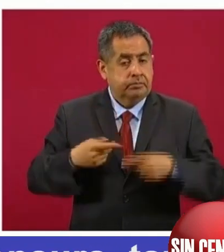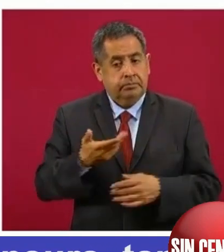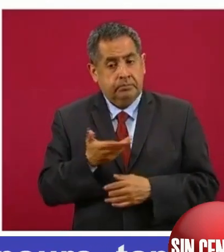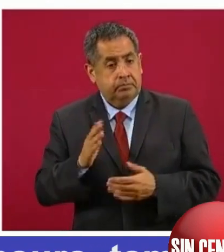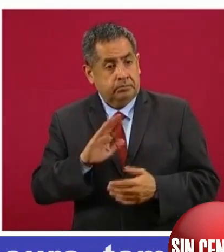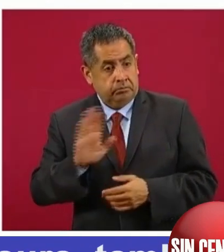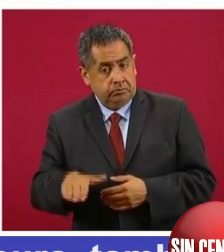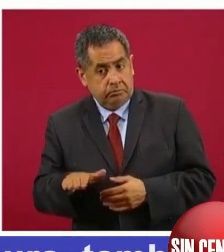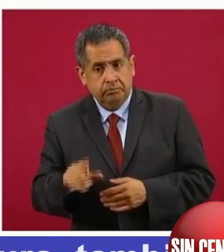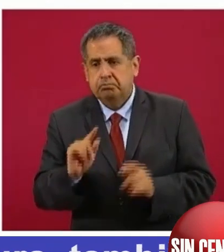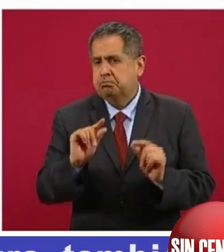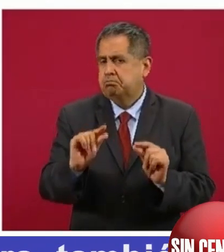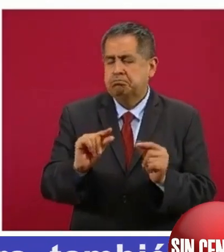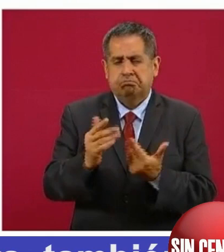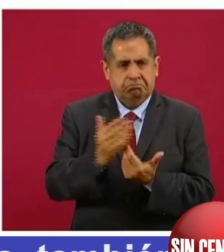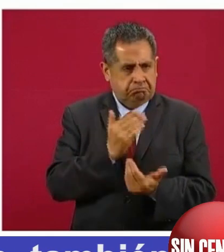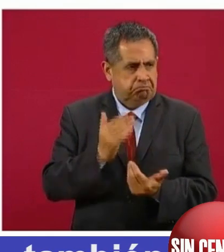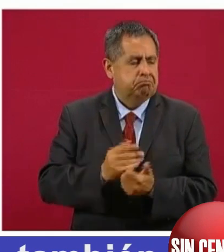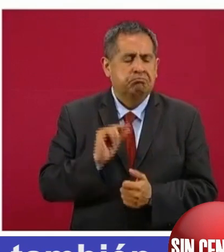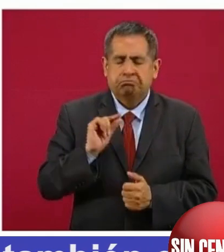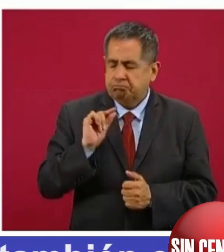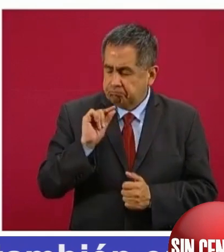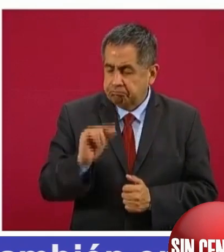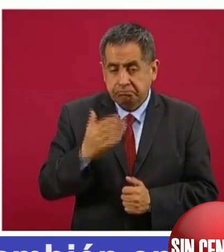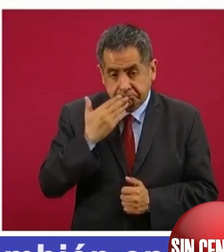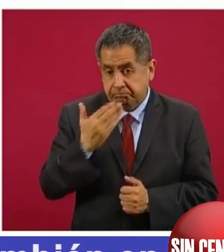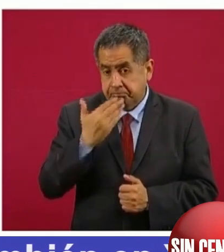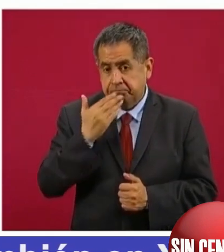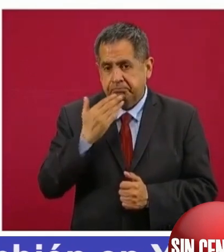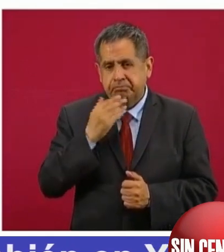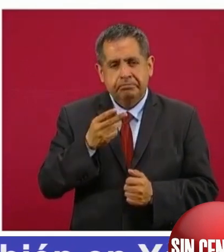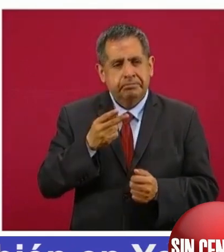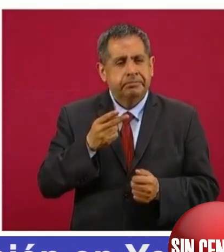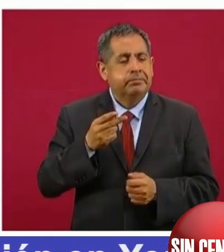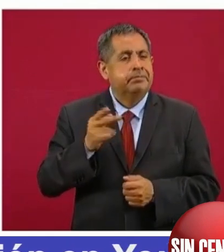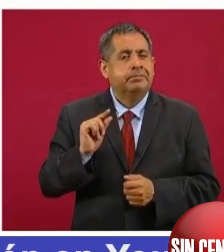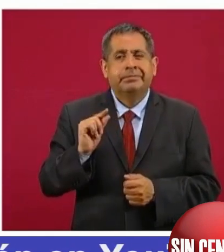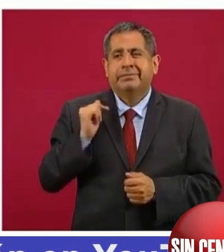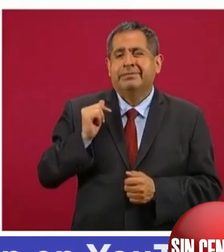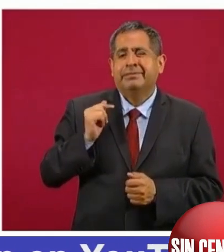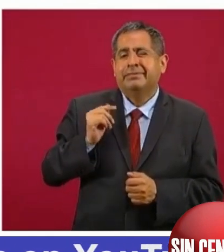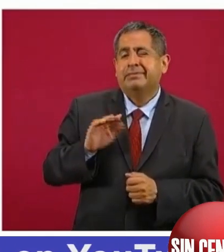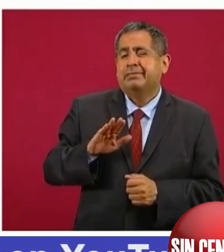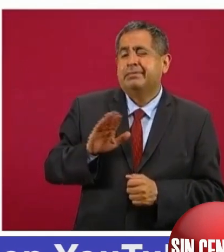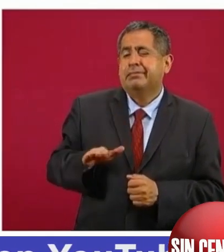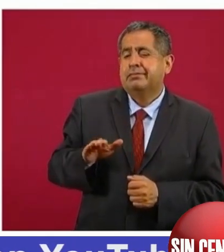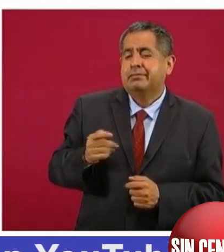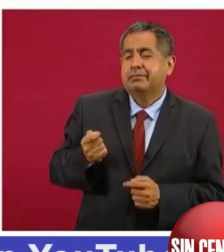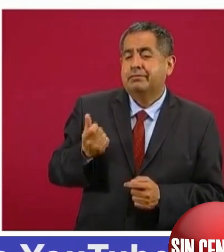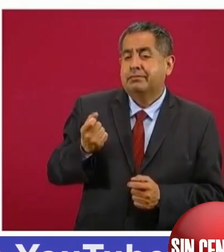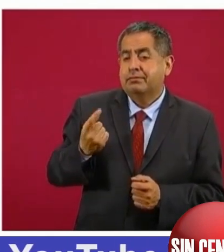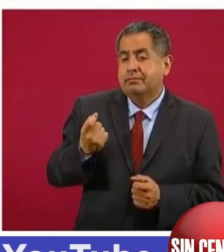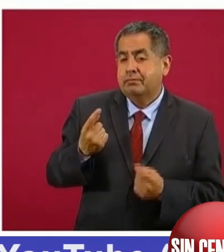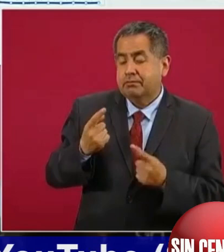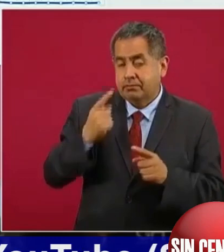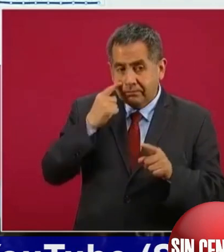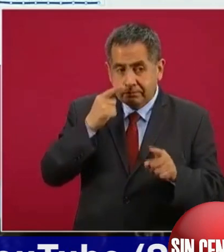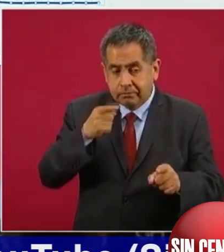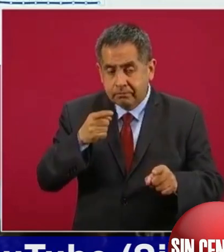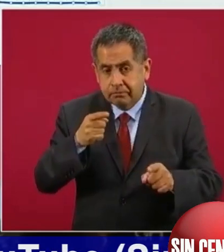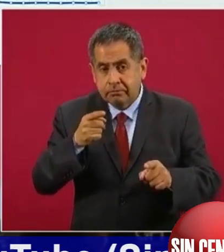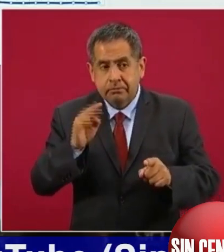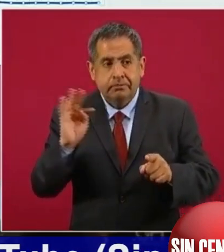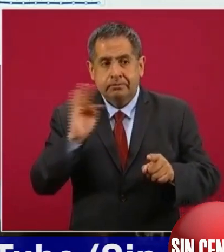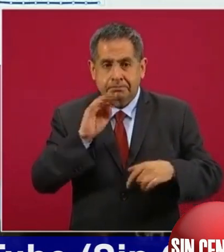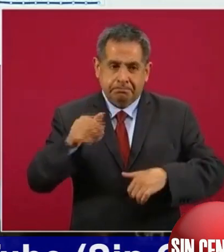reducido importantemente, pero empezó a tener un incremento lento desde agosto, y hay que tener cuidado ahí con la oportunidad